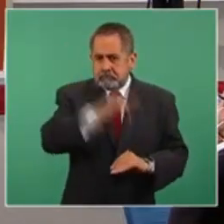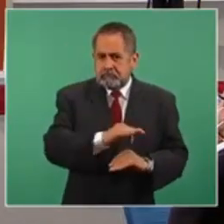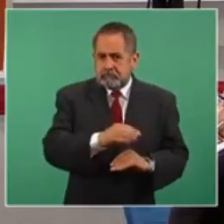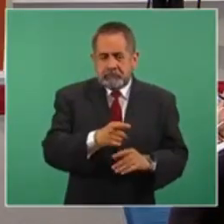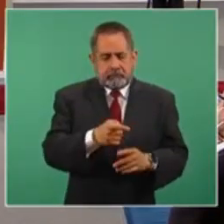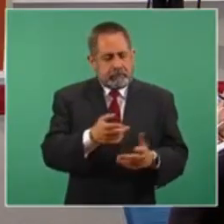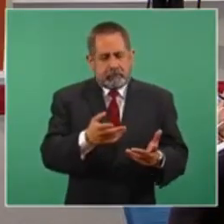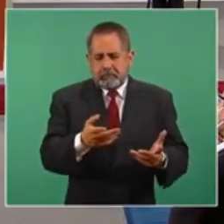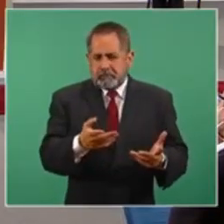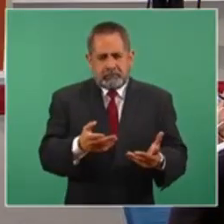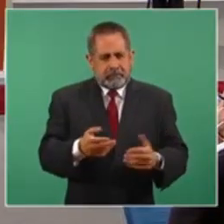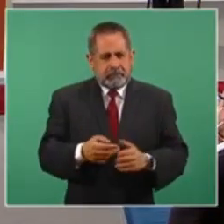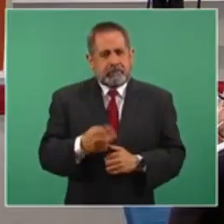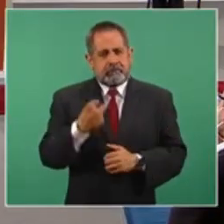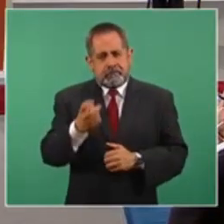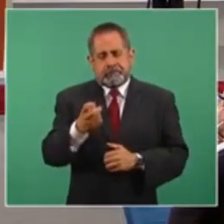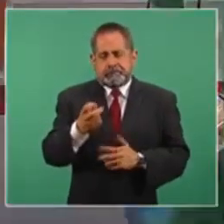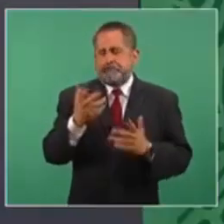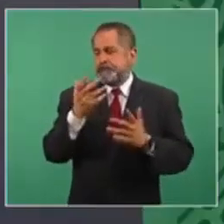Cuando estaba